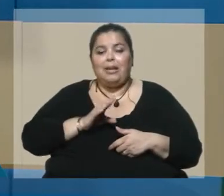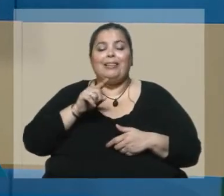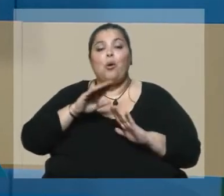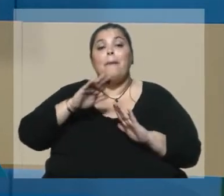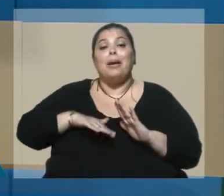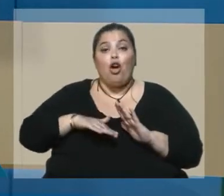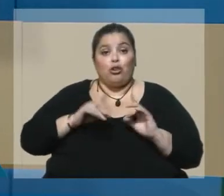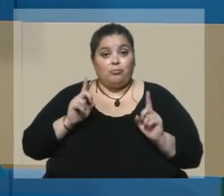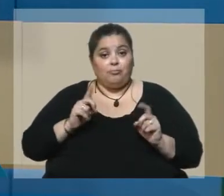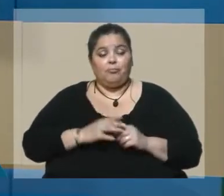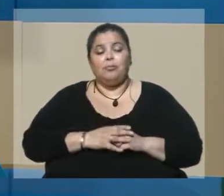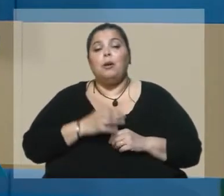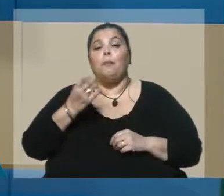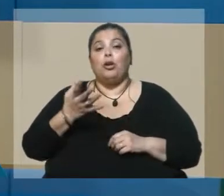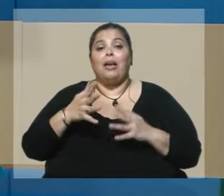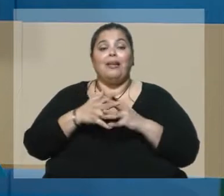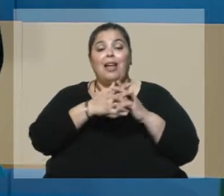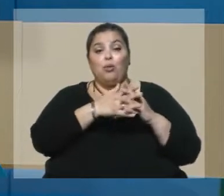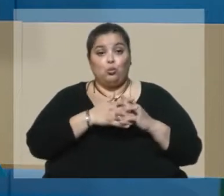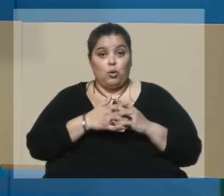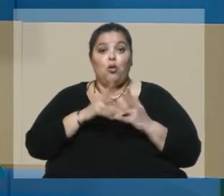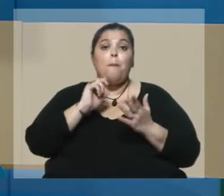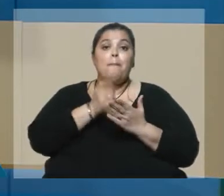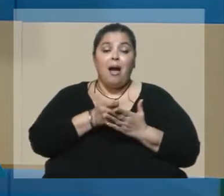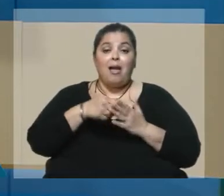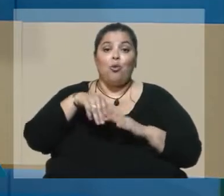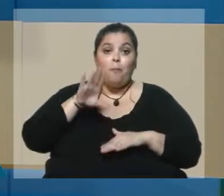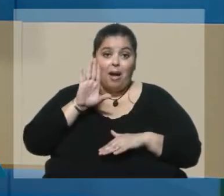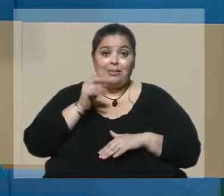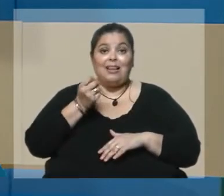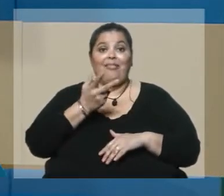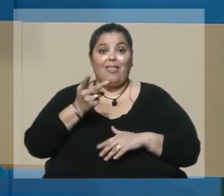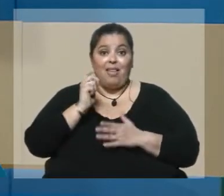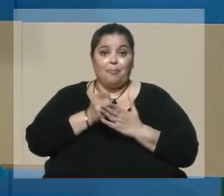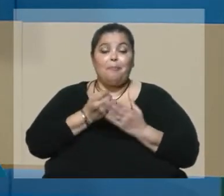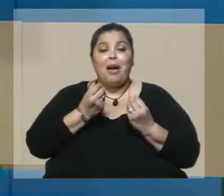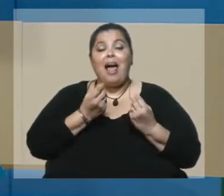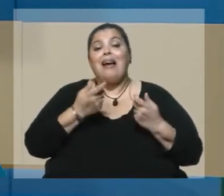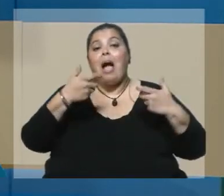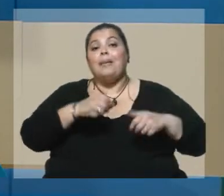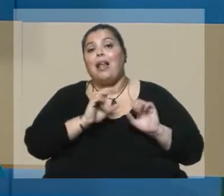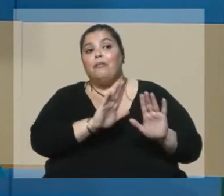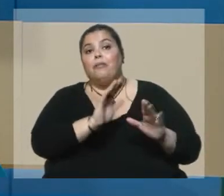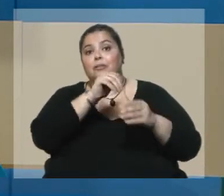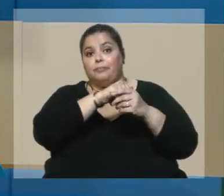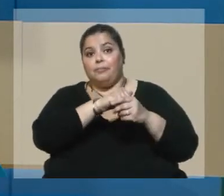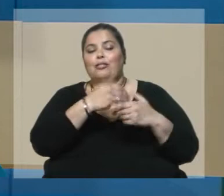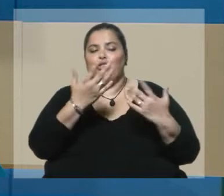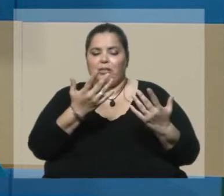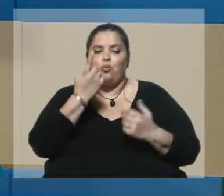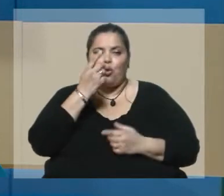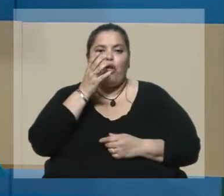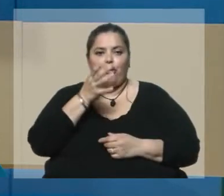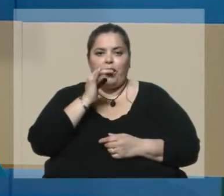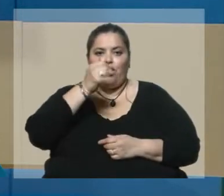porque En definitiva Estados Unidos está pagando mucho más por mantener los capitales ahí entonces ese sí es En definitiva uno de los riesgos